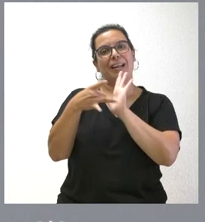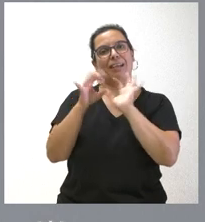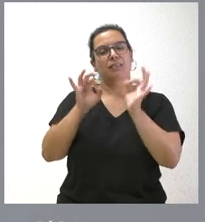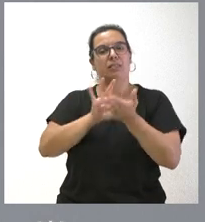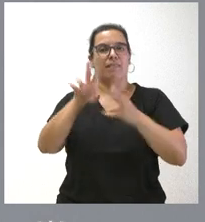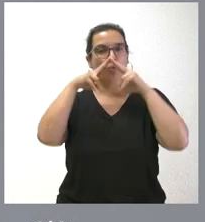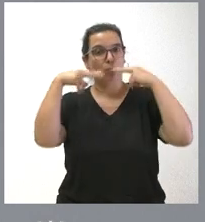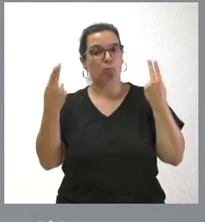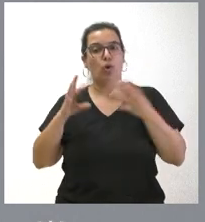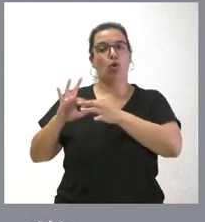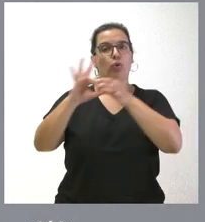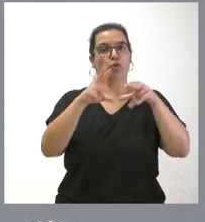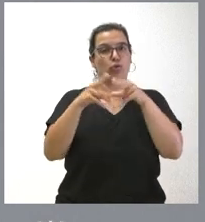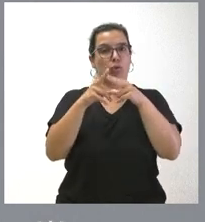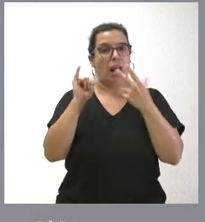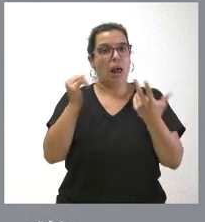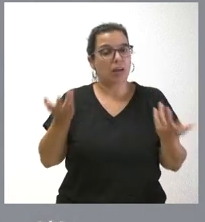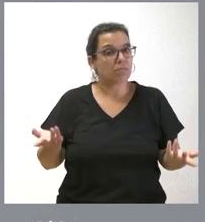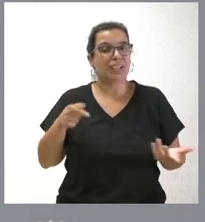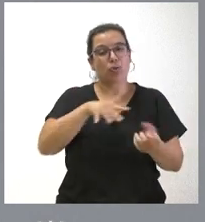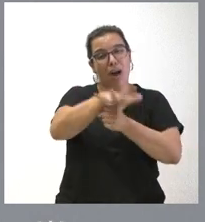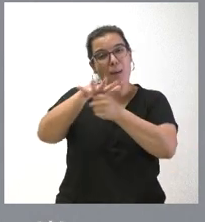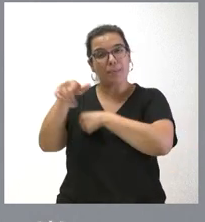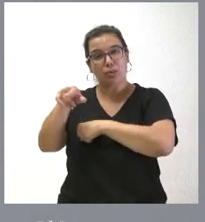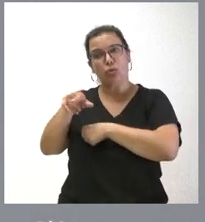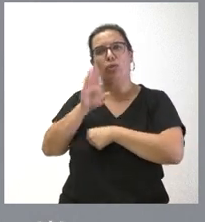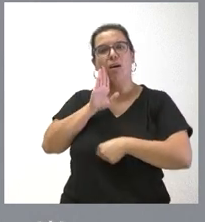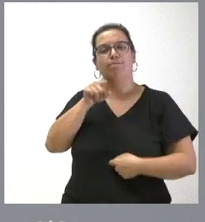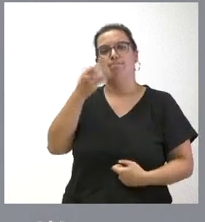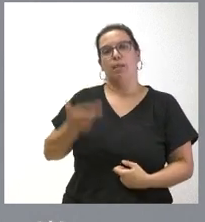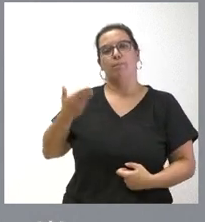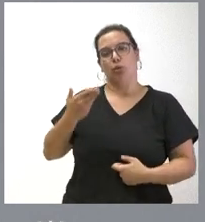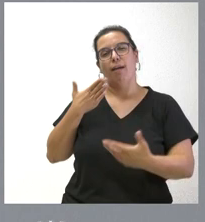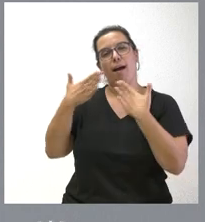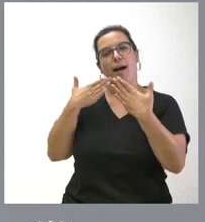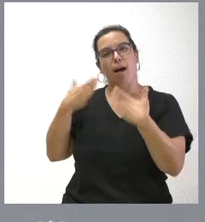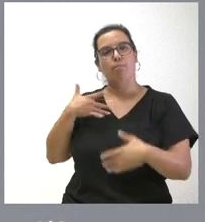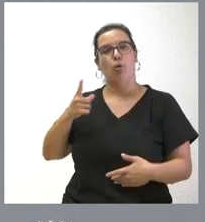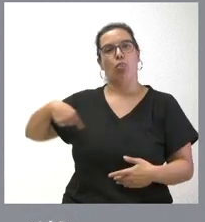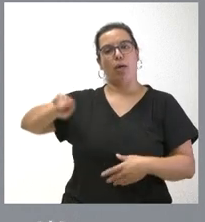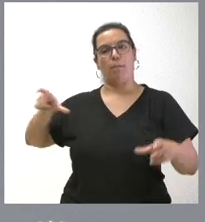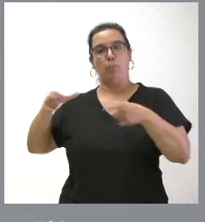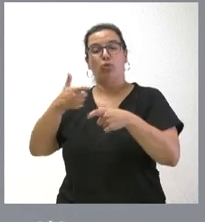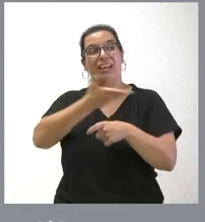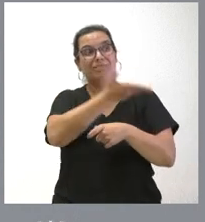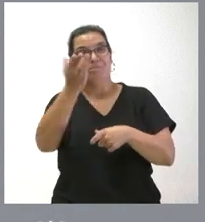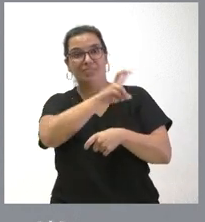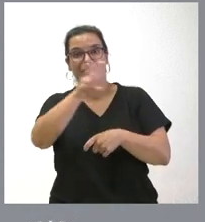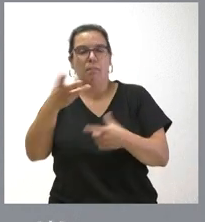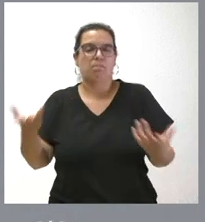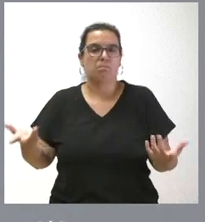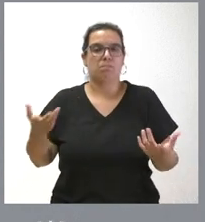y de la cohesión social que hay en nuestra comunidad Autónoma son ámbitos muy importantes de los que podemos hablar y nosotros abordamos esta